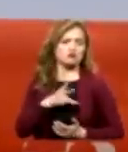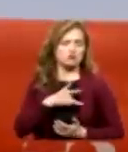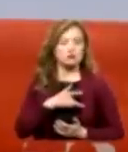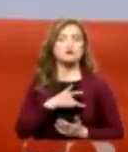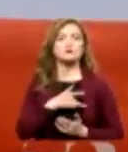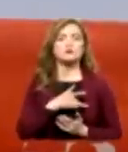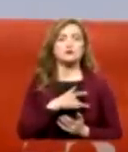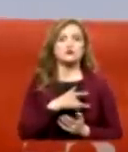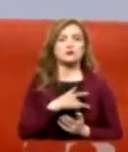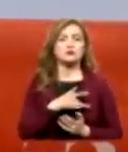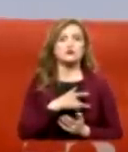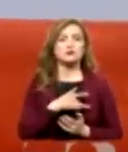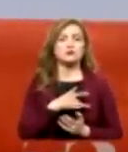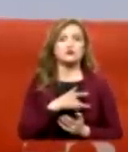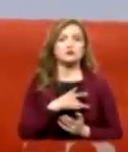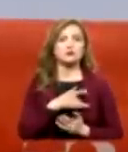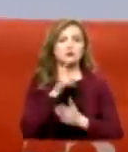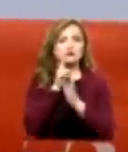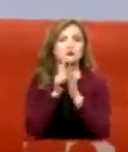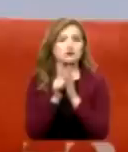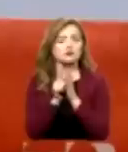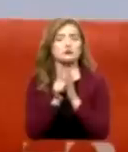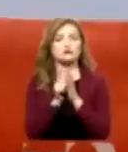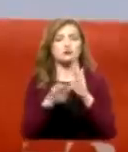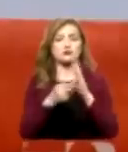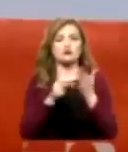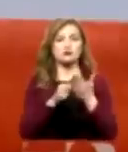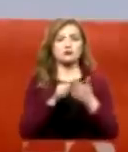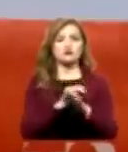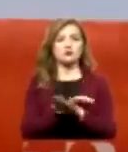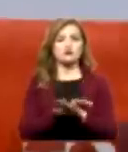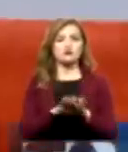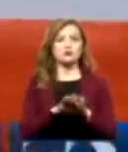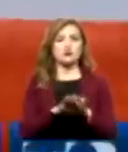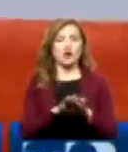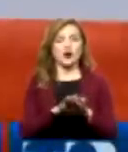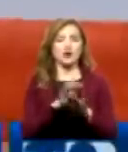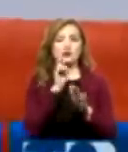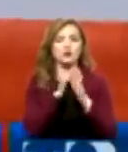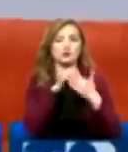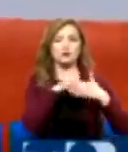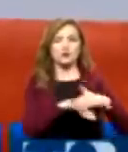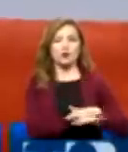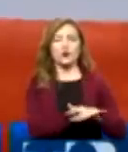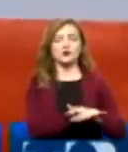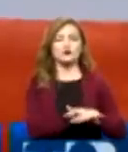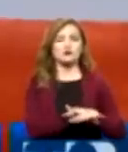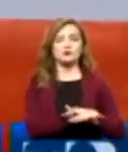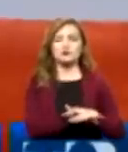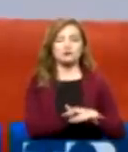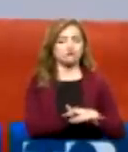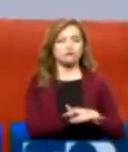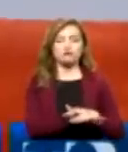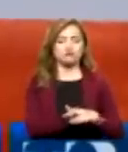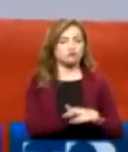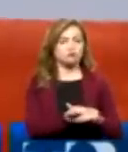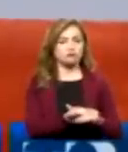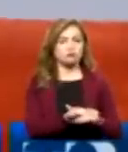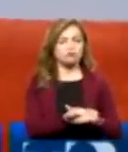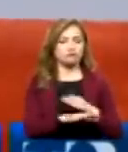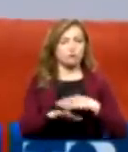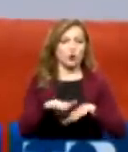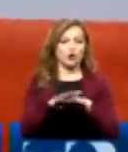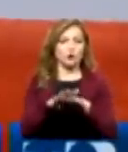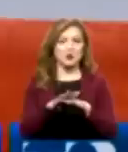que van a presentar la denuncia, esto no va a terminar en un archivo o no va a terminar en un caso